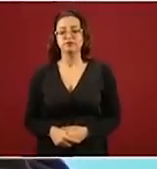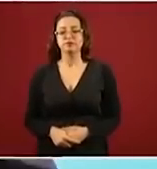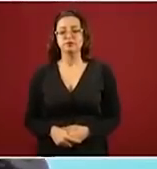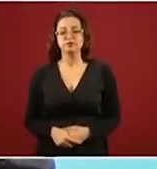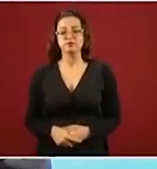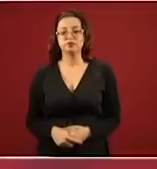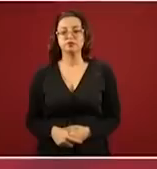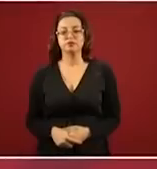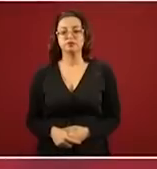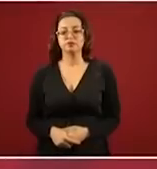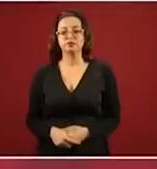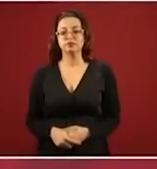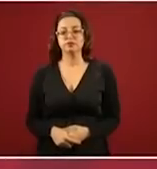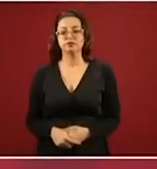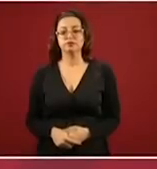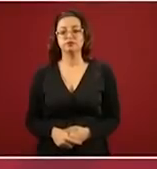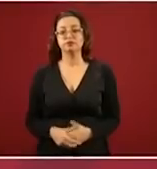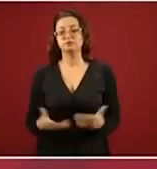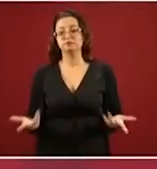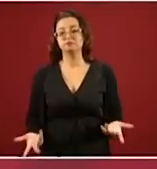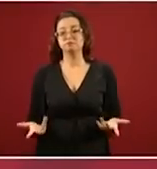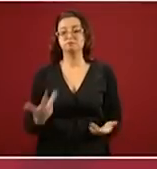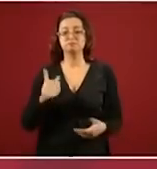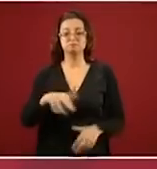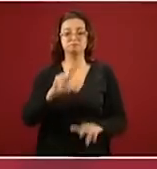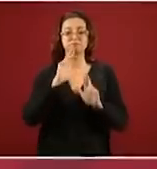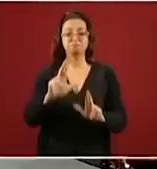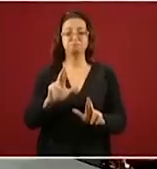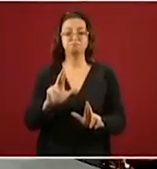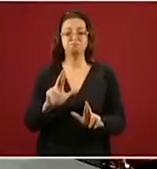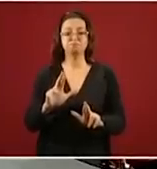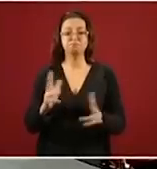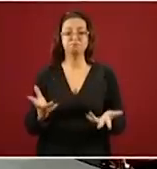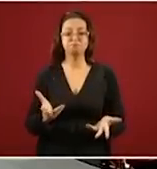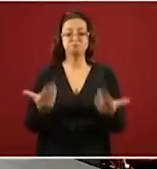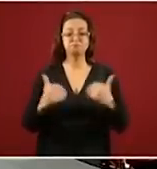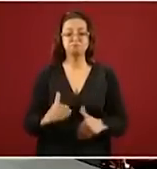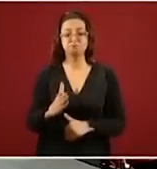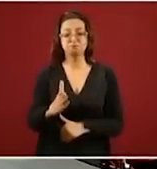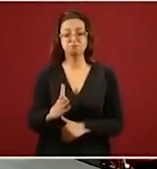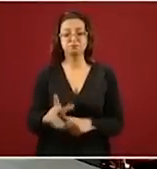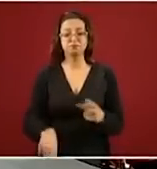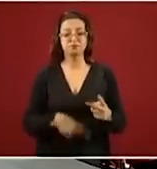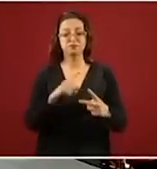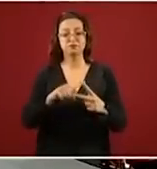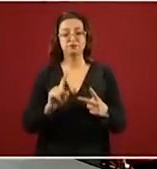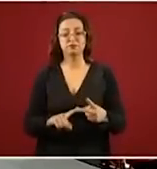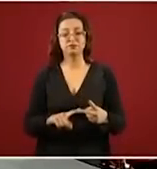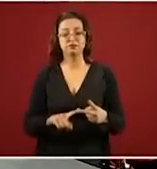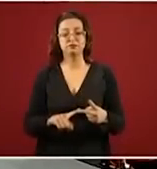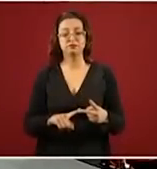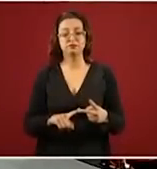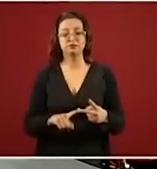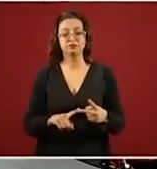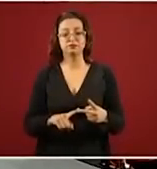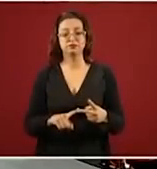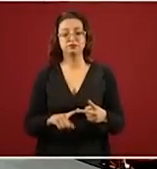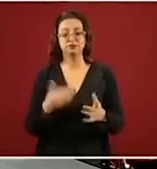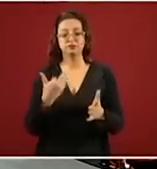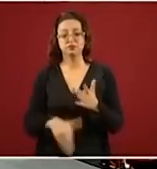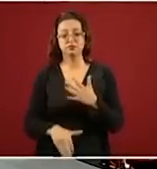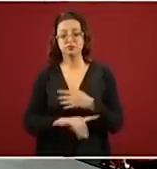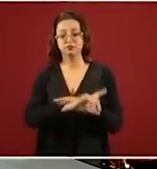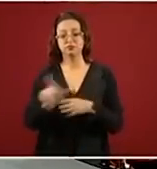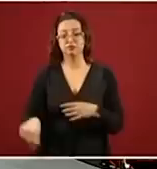este es un poco la respuesta si les parece al presidente pero me faltaban 2 y otras